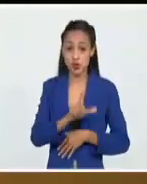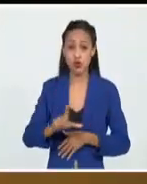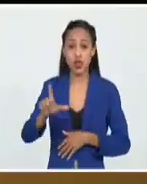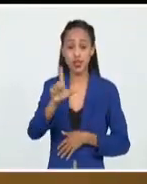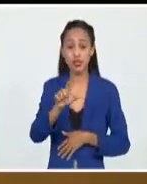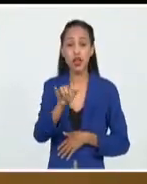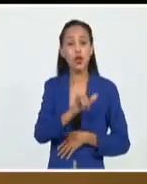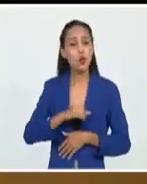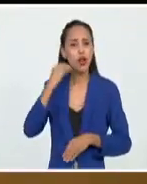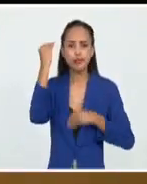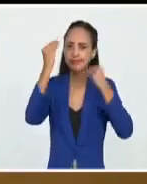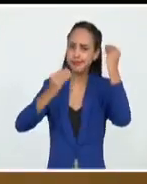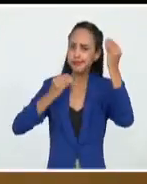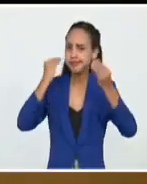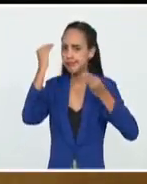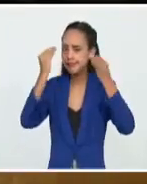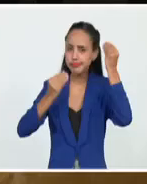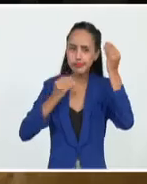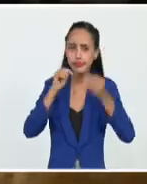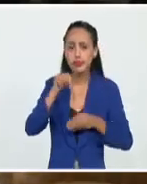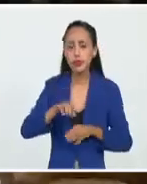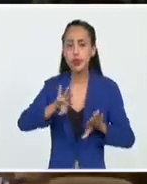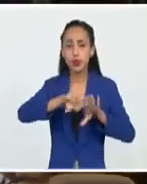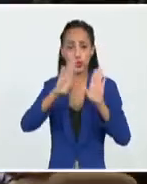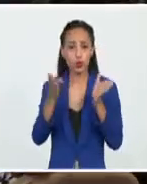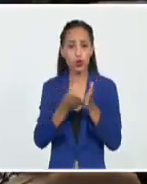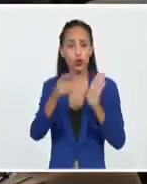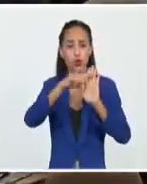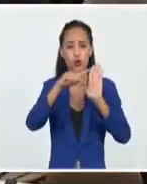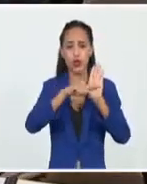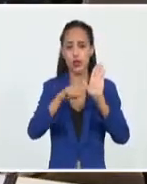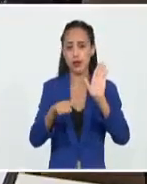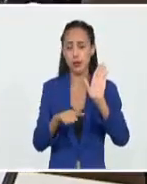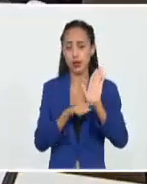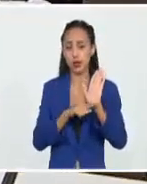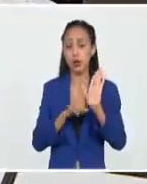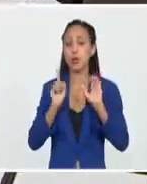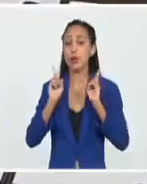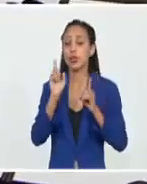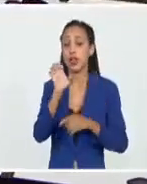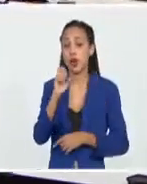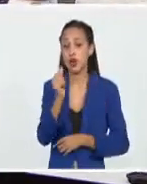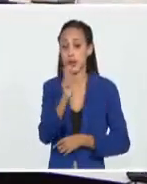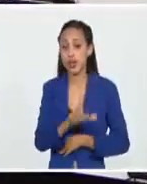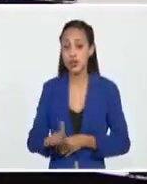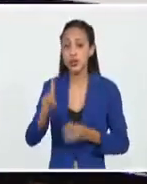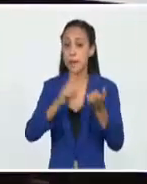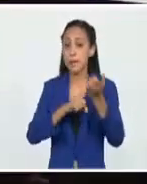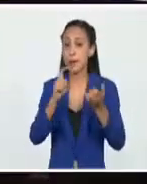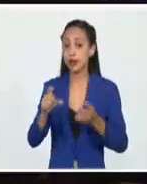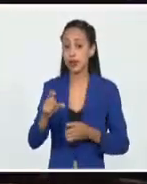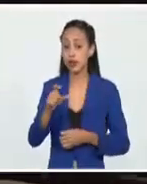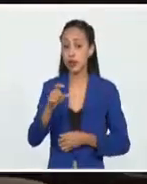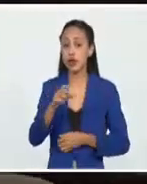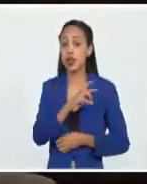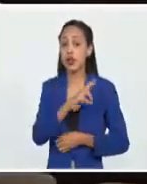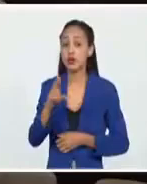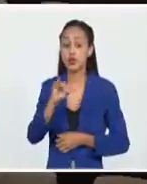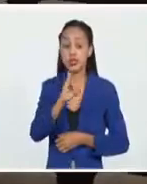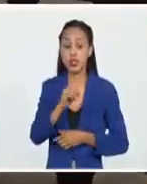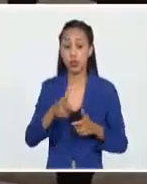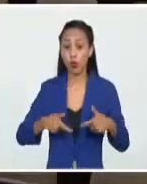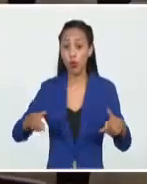que se evaluó el estado de la implementación de los lineamientos de la política económica y social del partido y la revolución desde el sexto